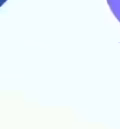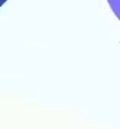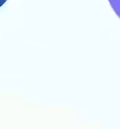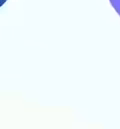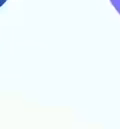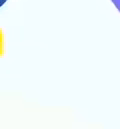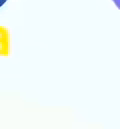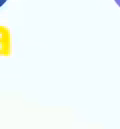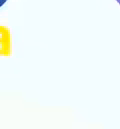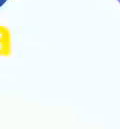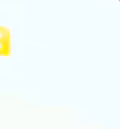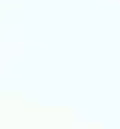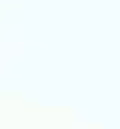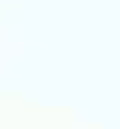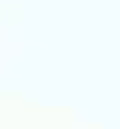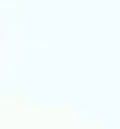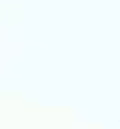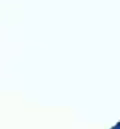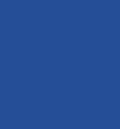¡Aprendo en casa!